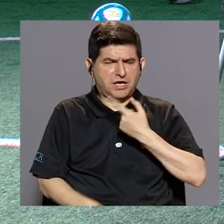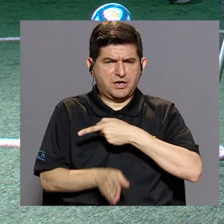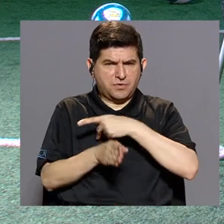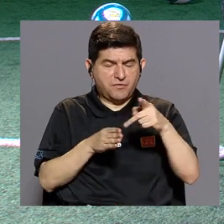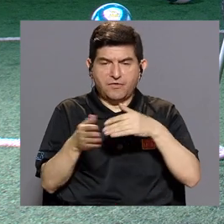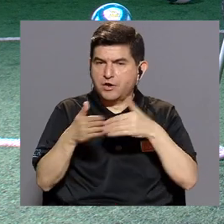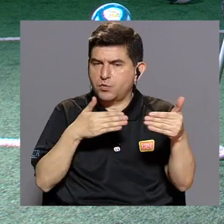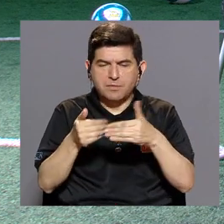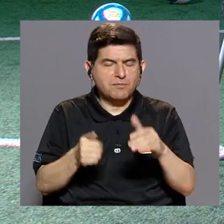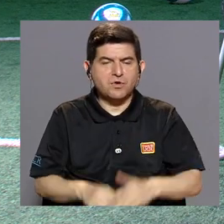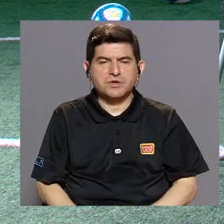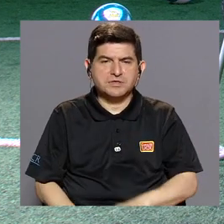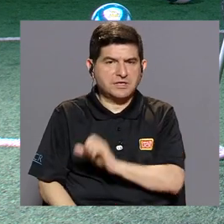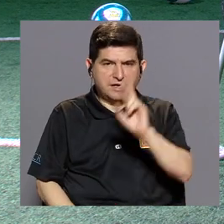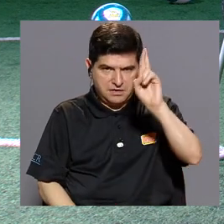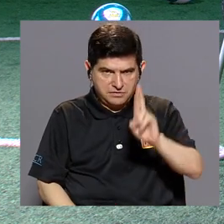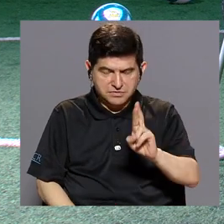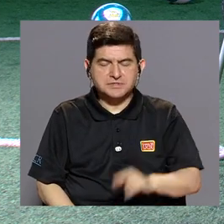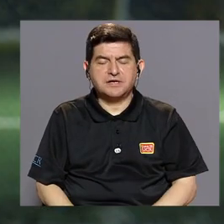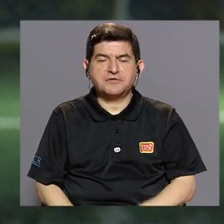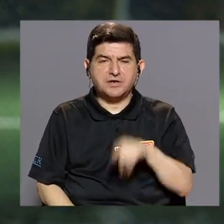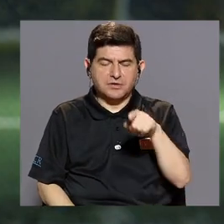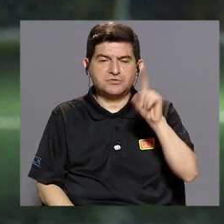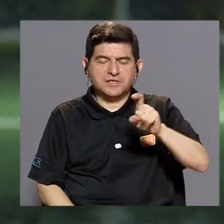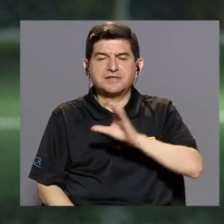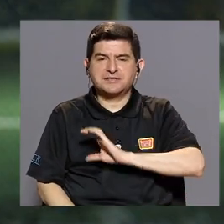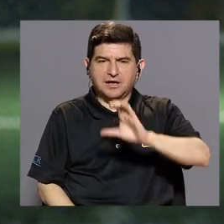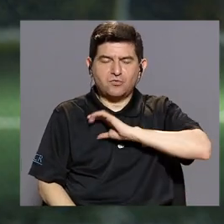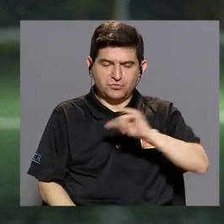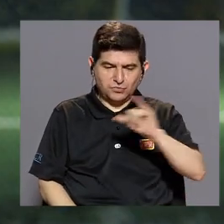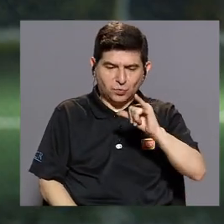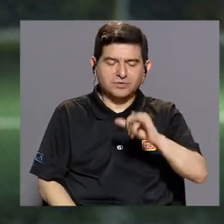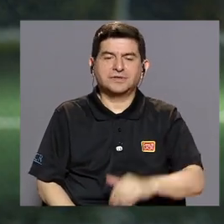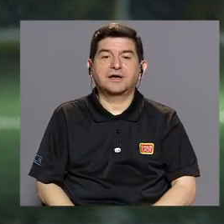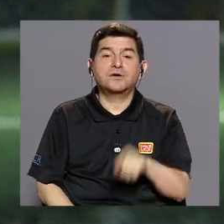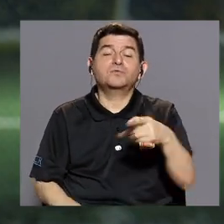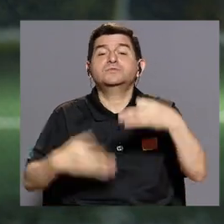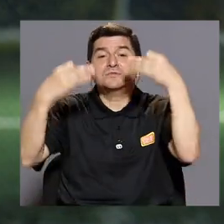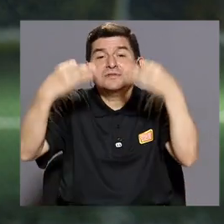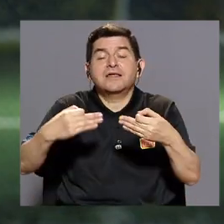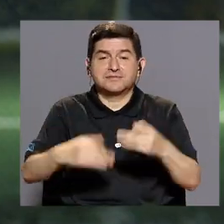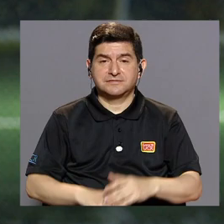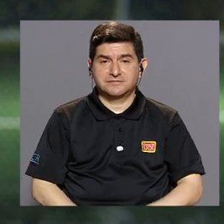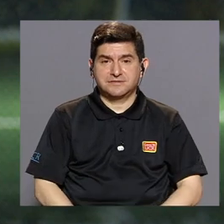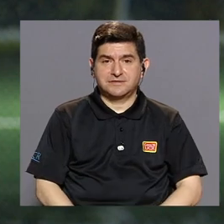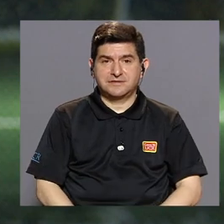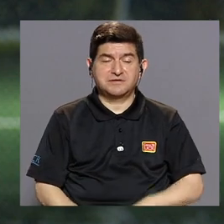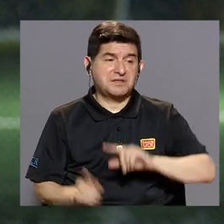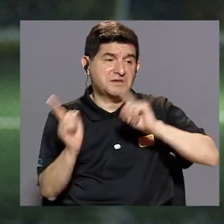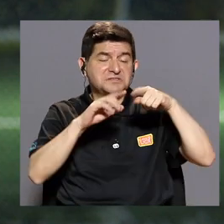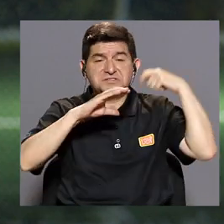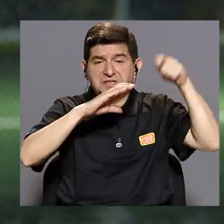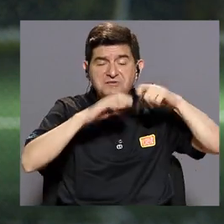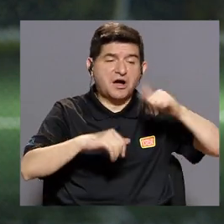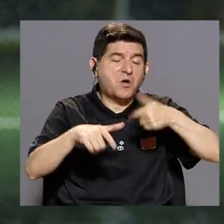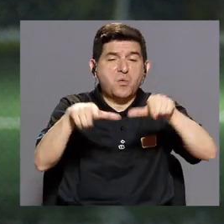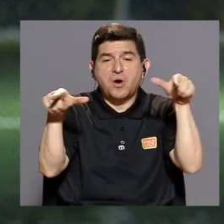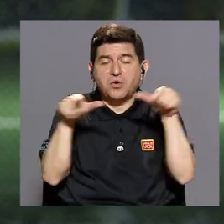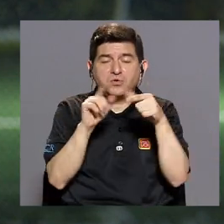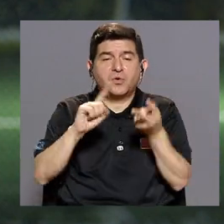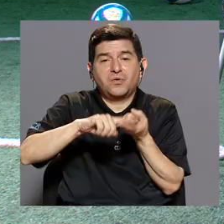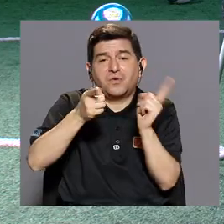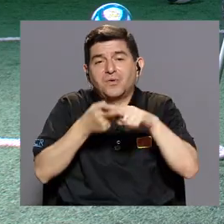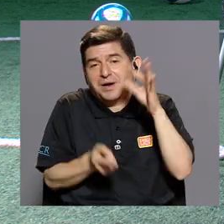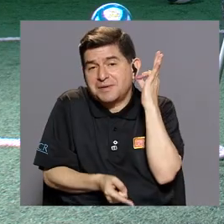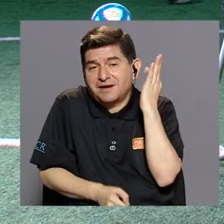aunque no lo sea en Costa Rica, puedes comportarte como tal. Entonces, ahí decidís si vas al cine o a otros lugares con